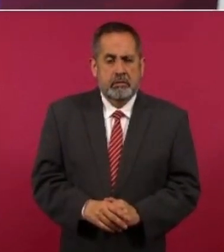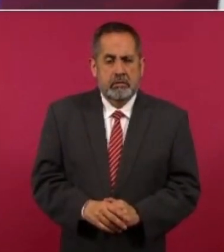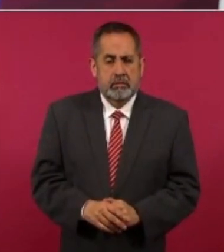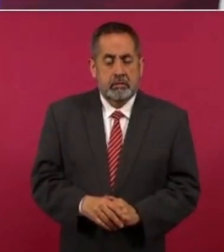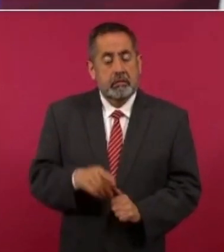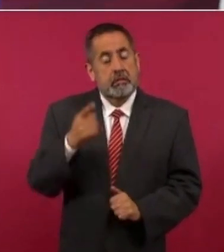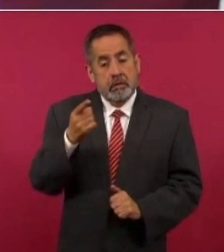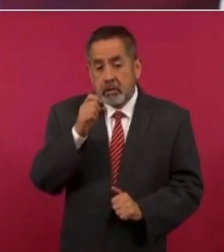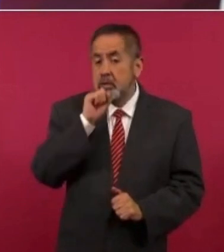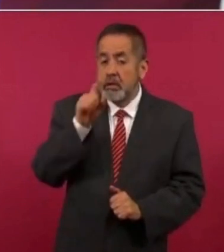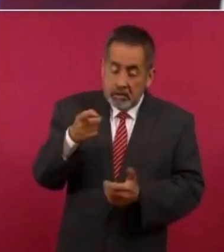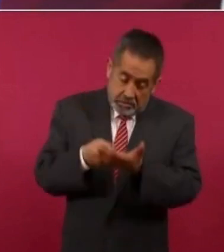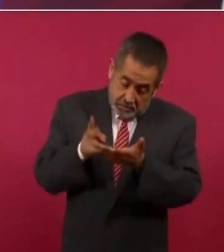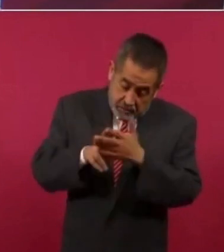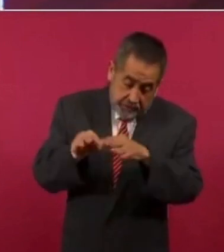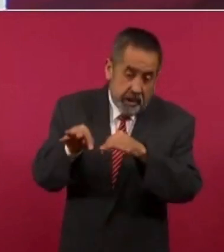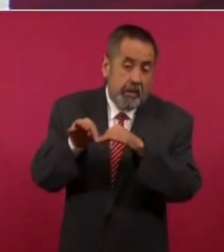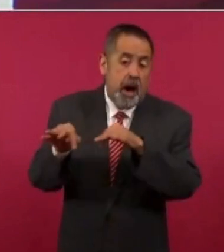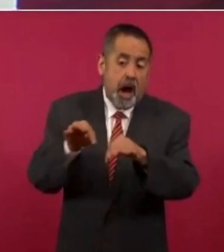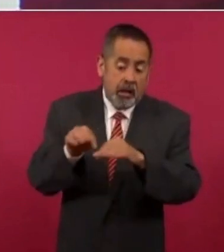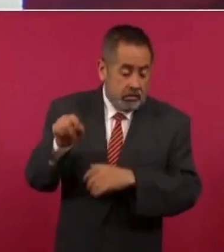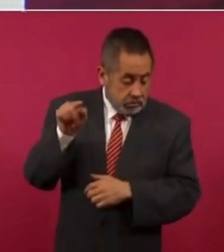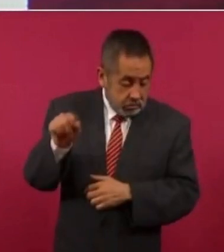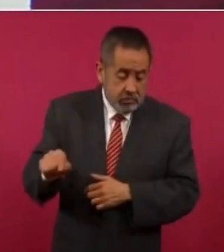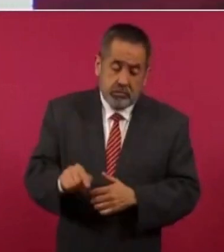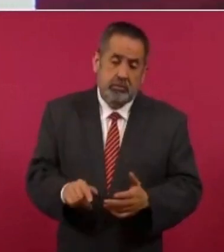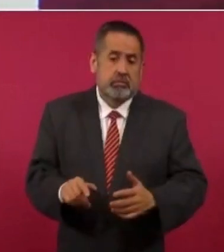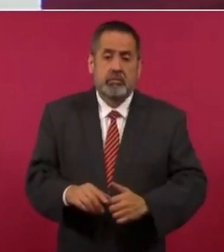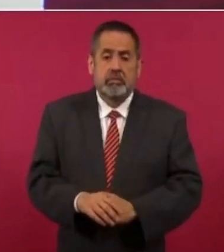Incluso está trabajando.